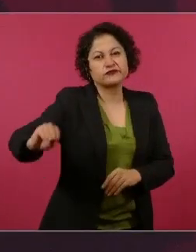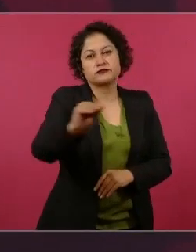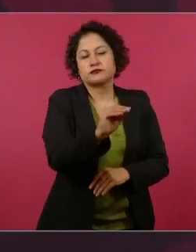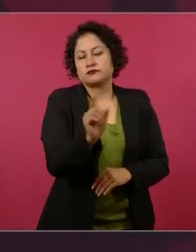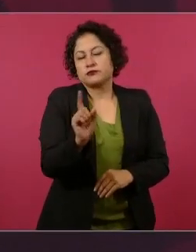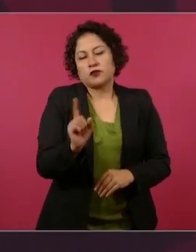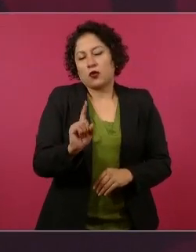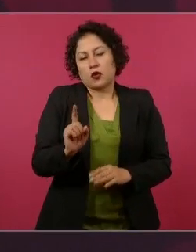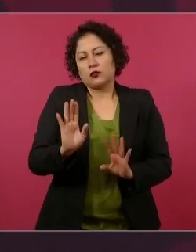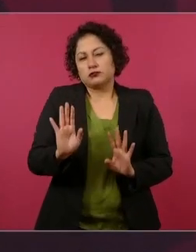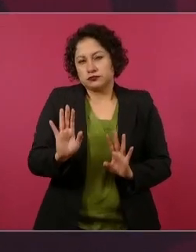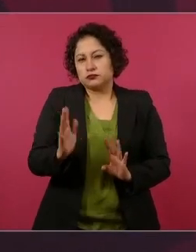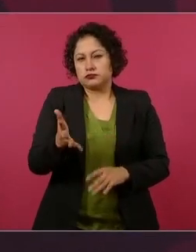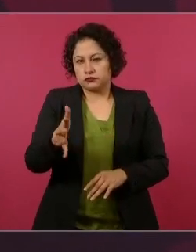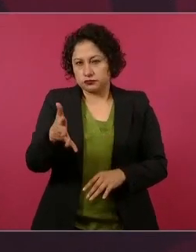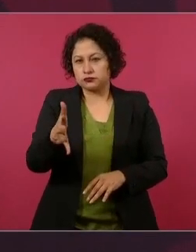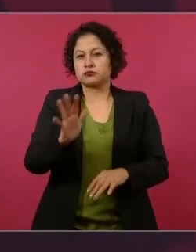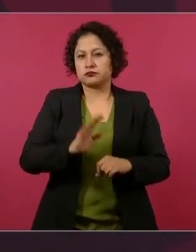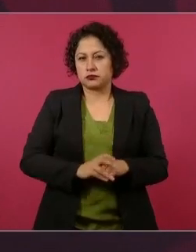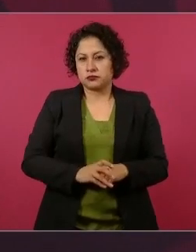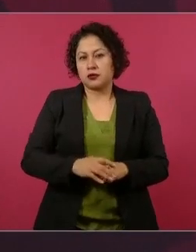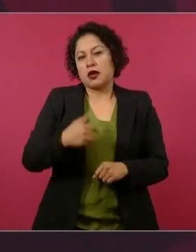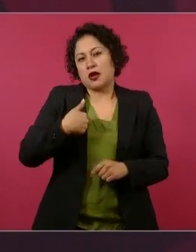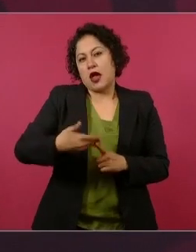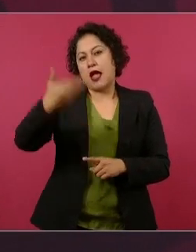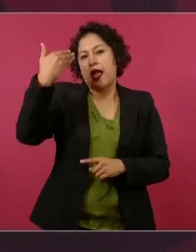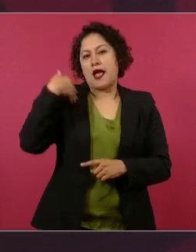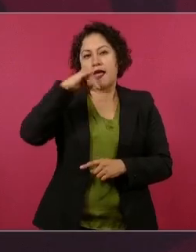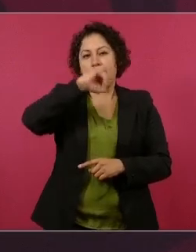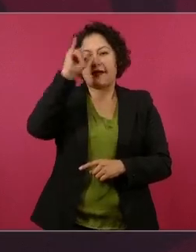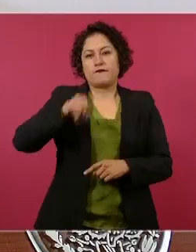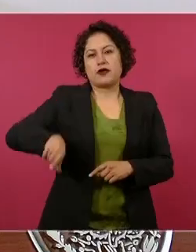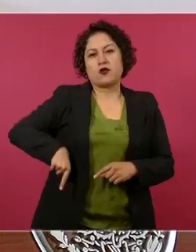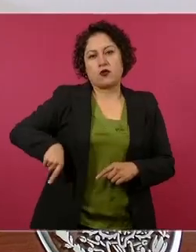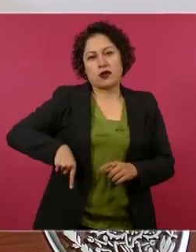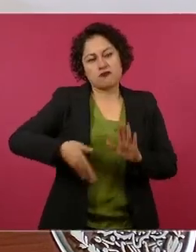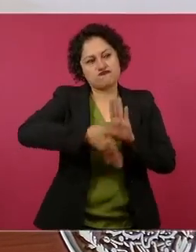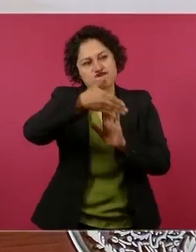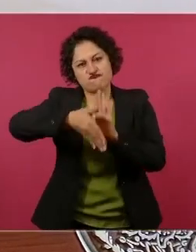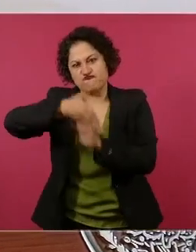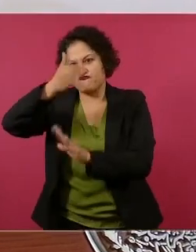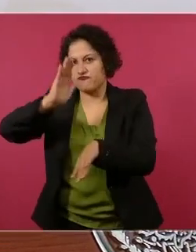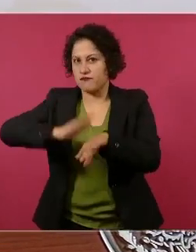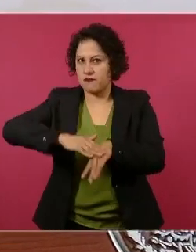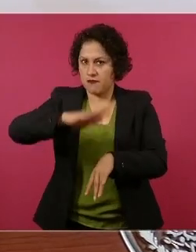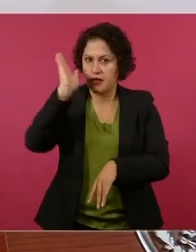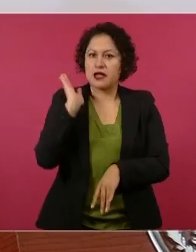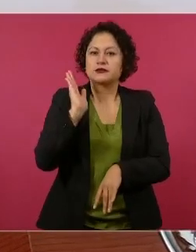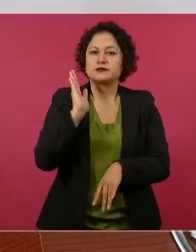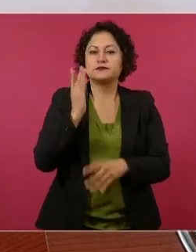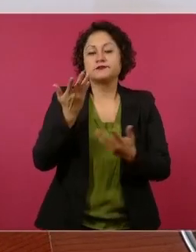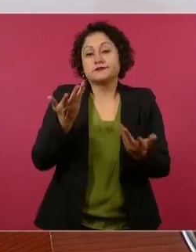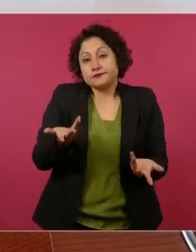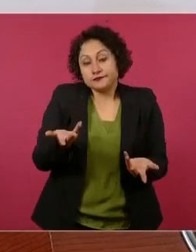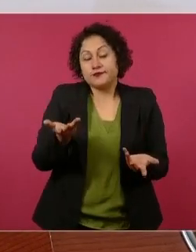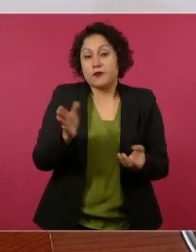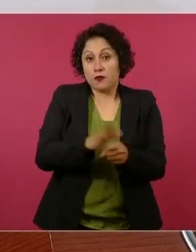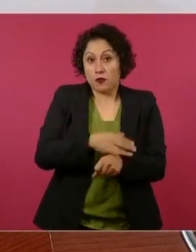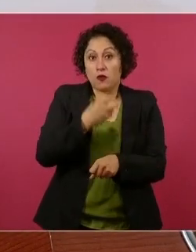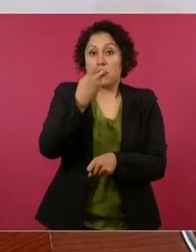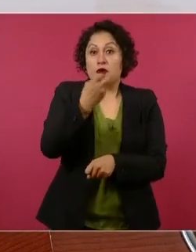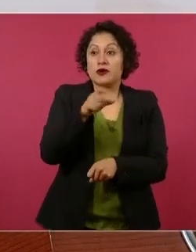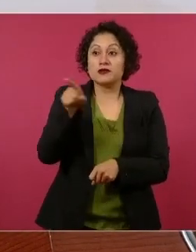proporcionalmente cuando fui jefe de gobierno. Ahora la presidenta dice que va a